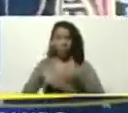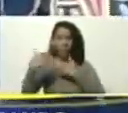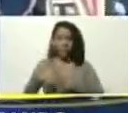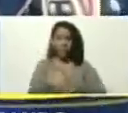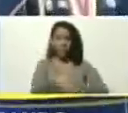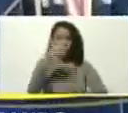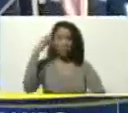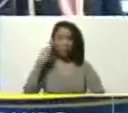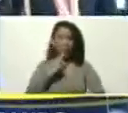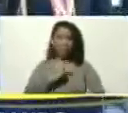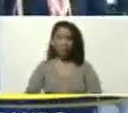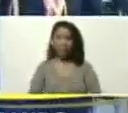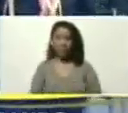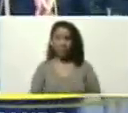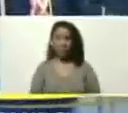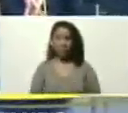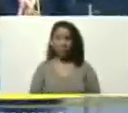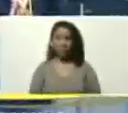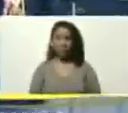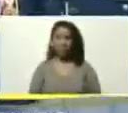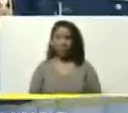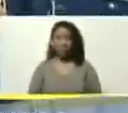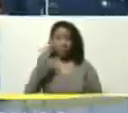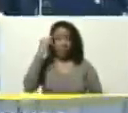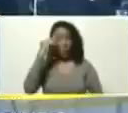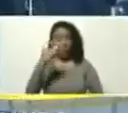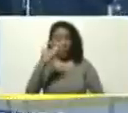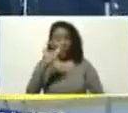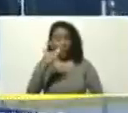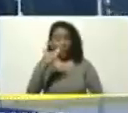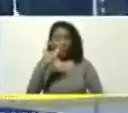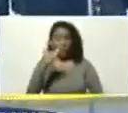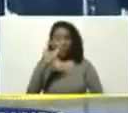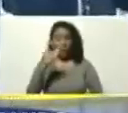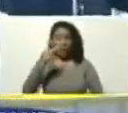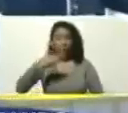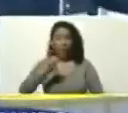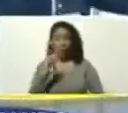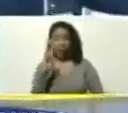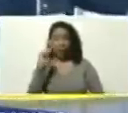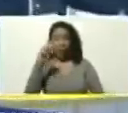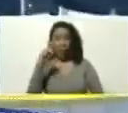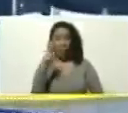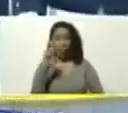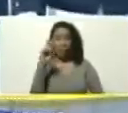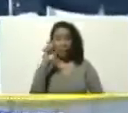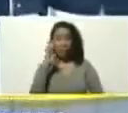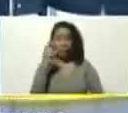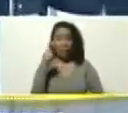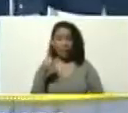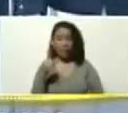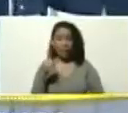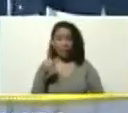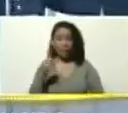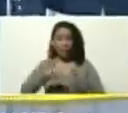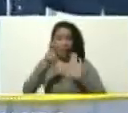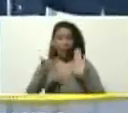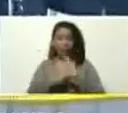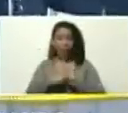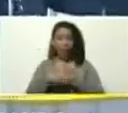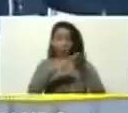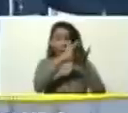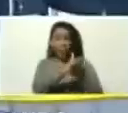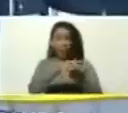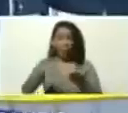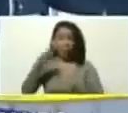Bolivariano. Ciudadano Almirante Aníbal Brito Hernández, comandante general de la Armada Bolivariana.